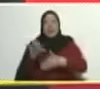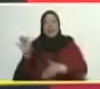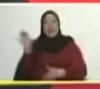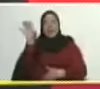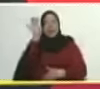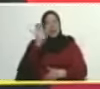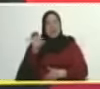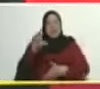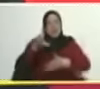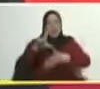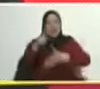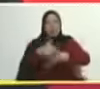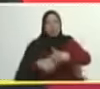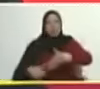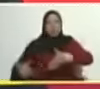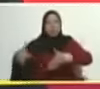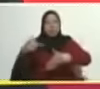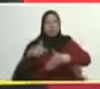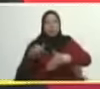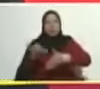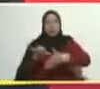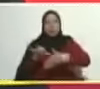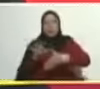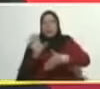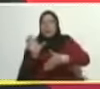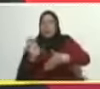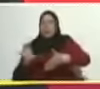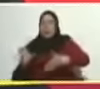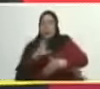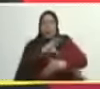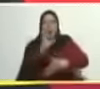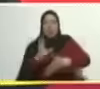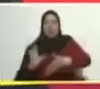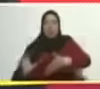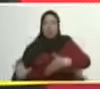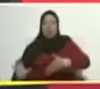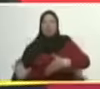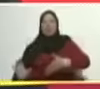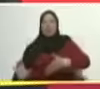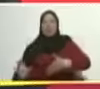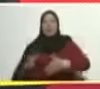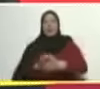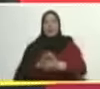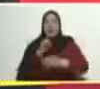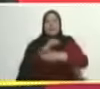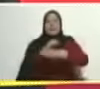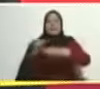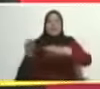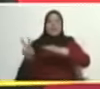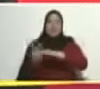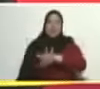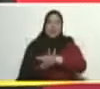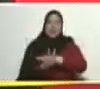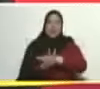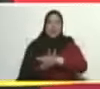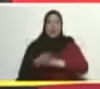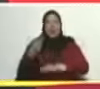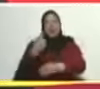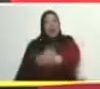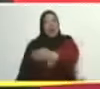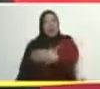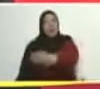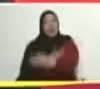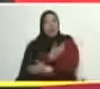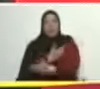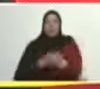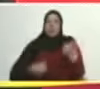Saludamos al hermano Ralph González, primer ministro de San Vicente y las Granadinas. Al hermano